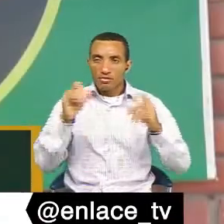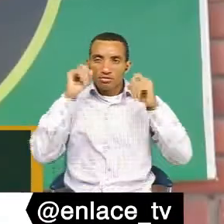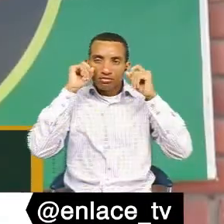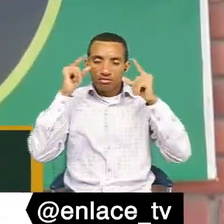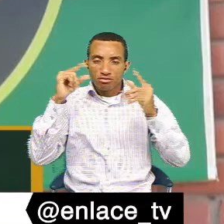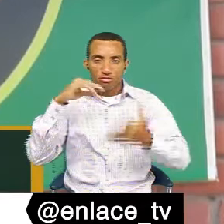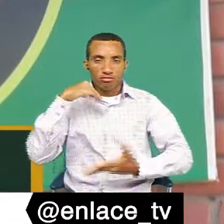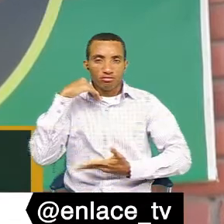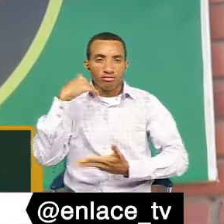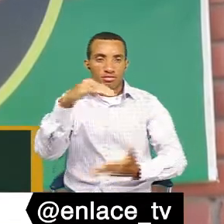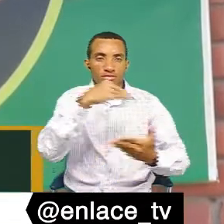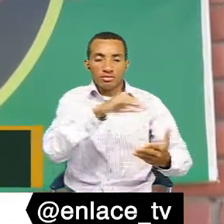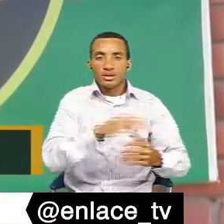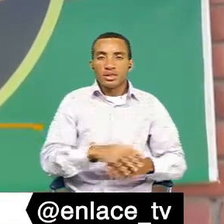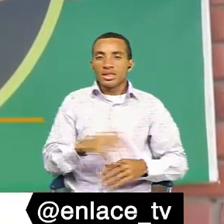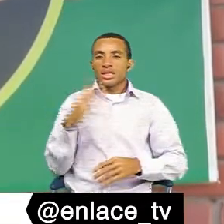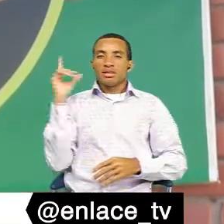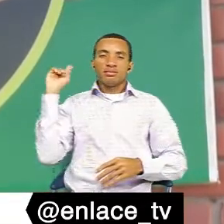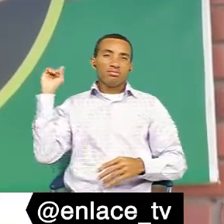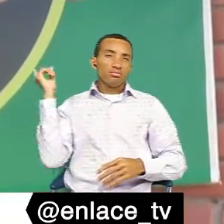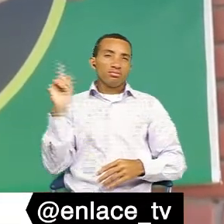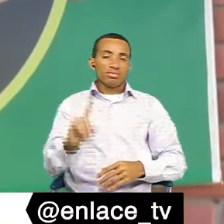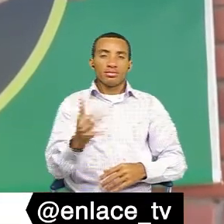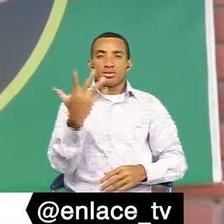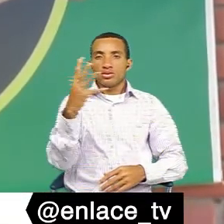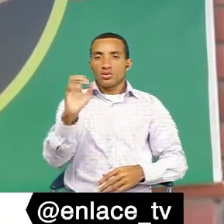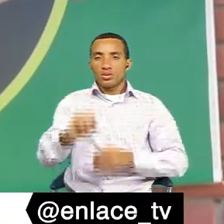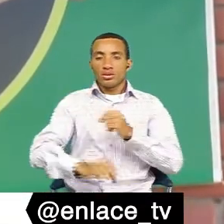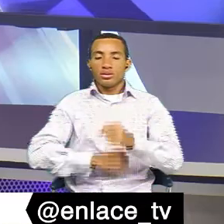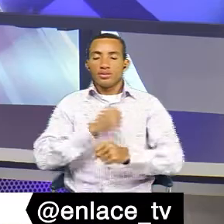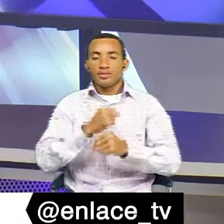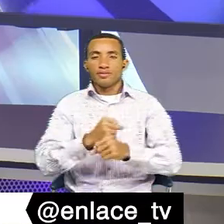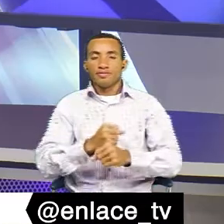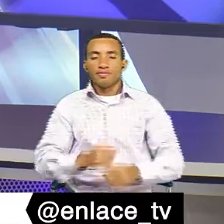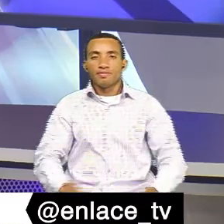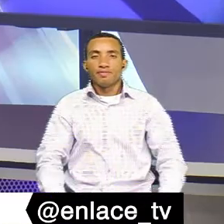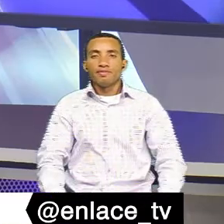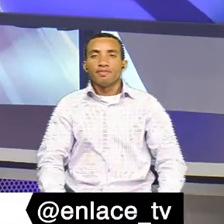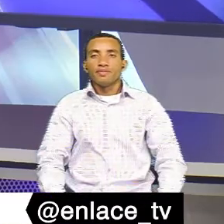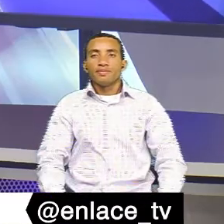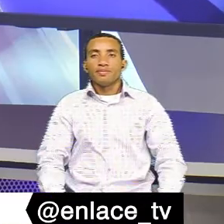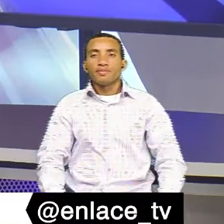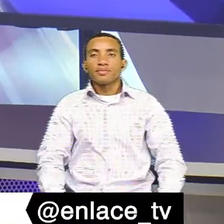en el marco de las bodas de oro de la Plaza de Mercado de Torcoroma.